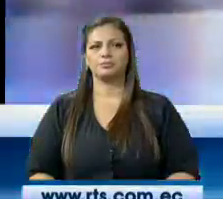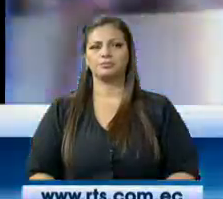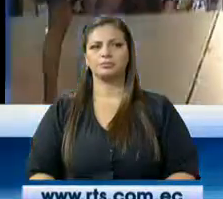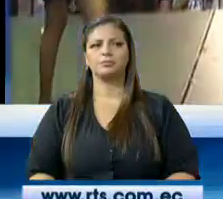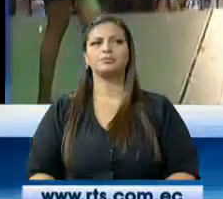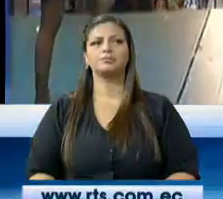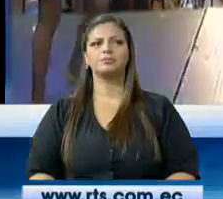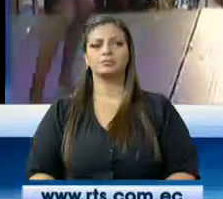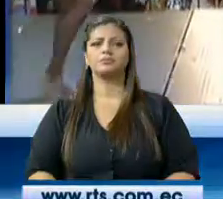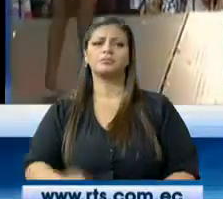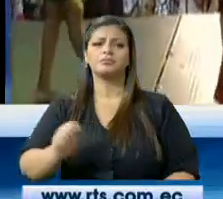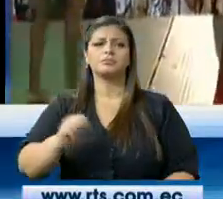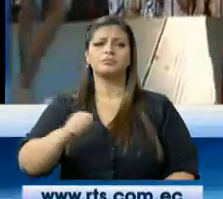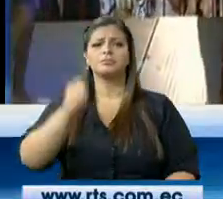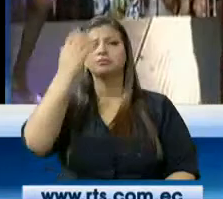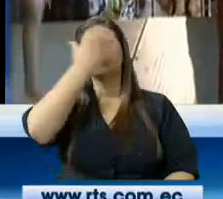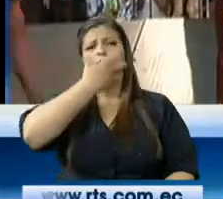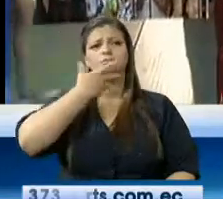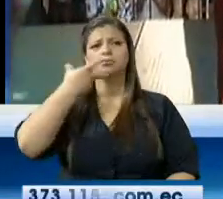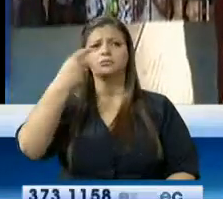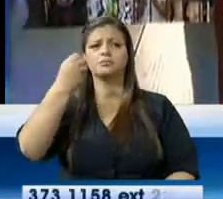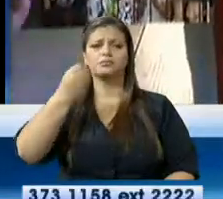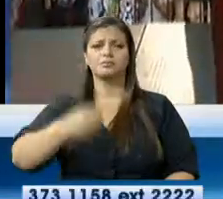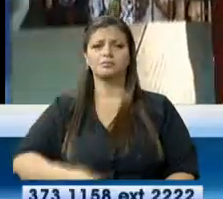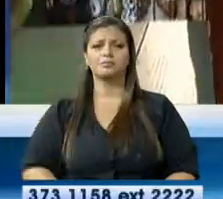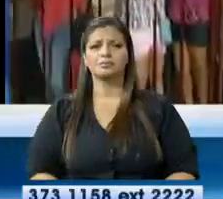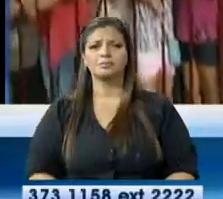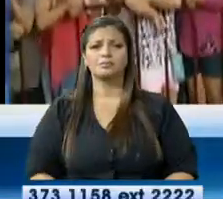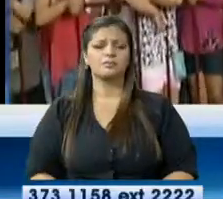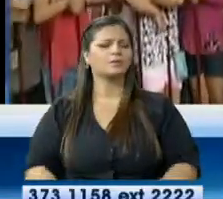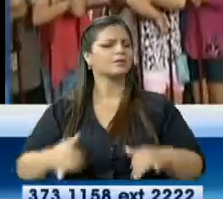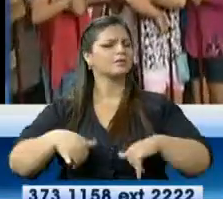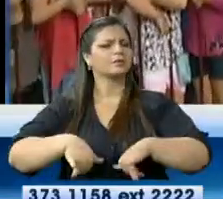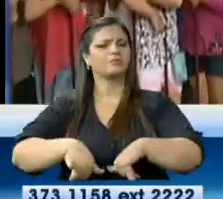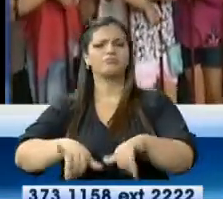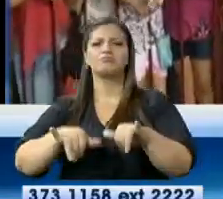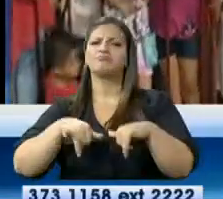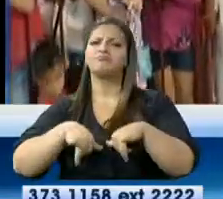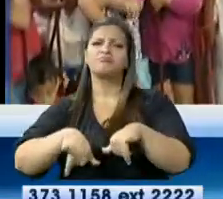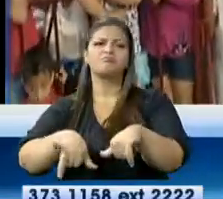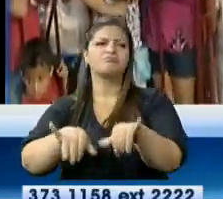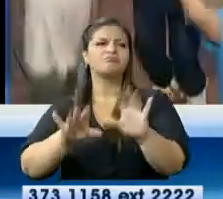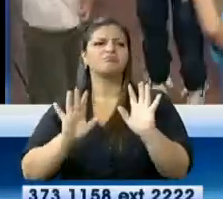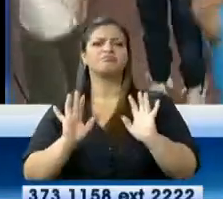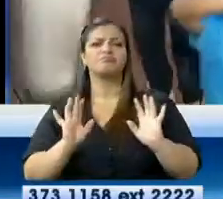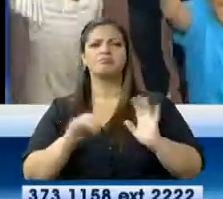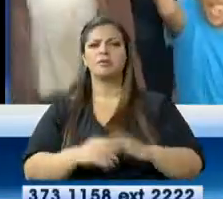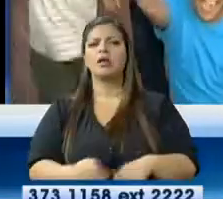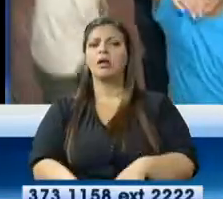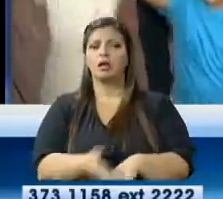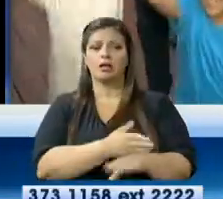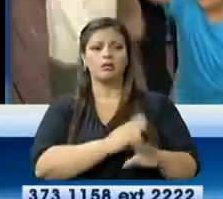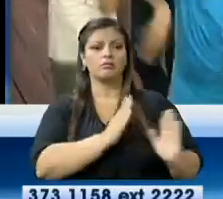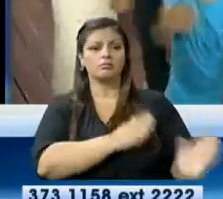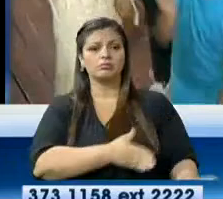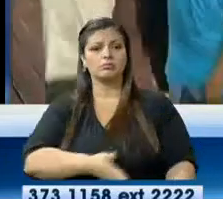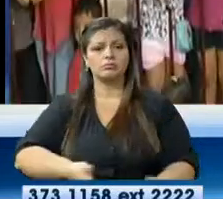Muy bello, amigo, muy bello. Que siga así lo que hacen este programa, lo que hacen todas estas festividades.